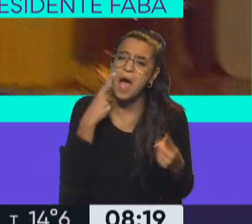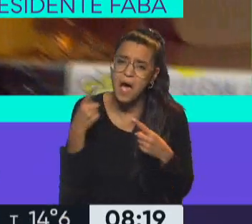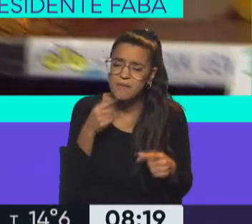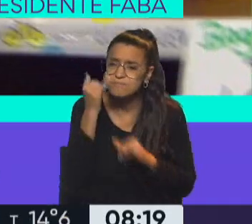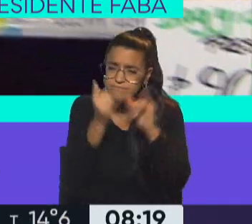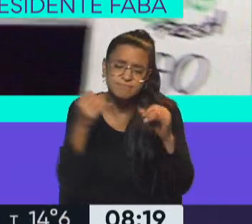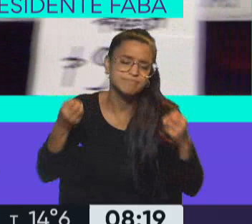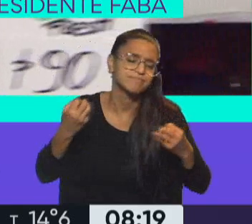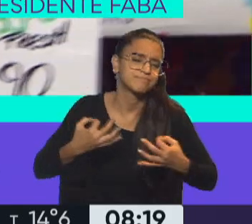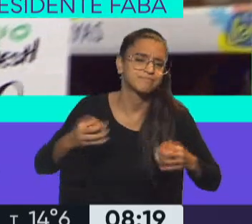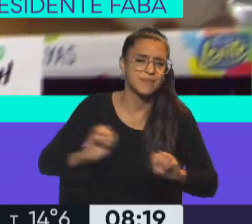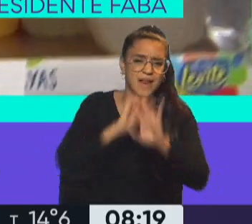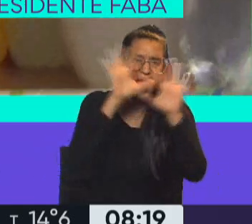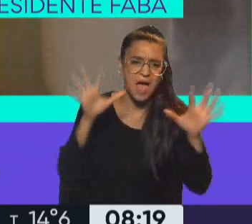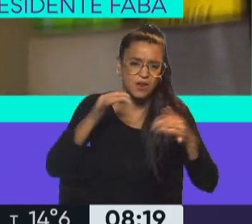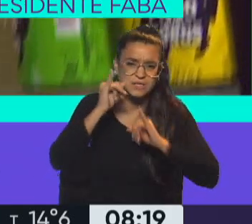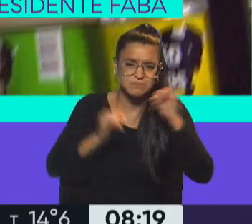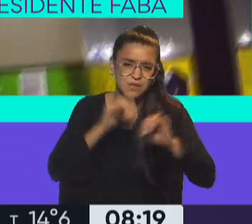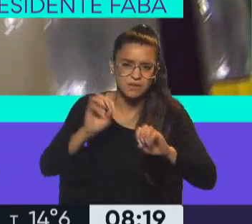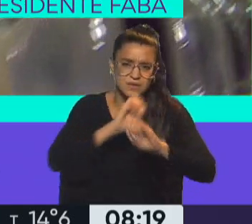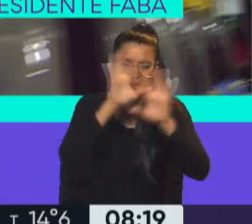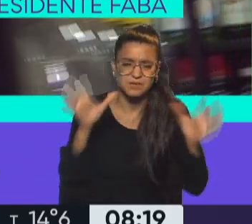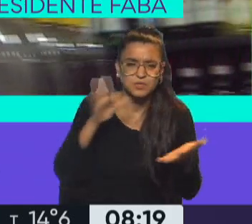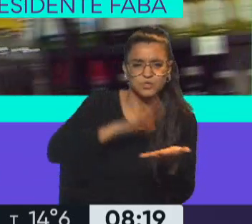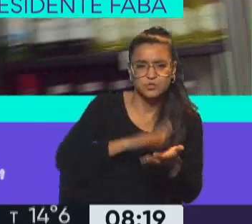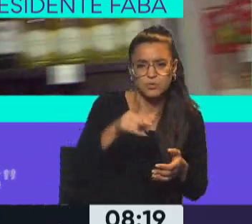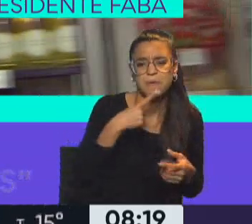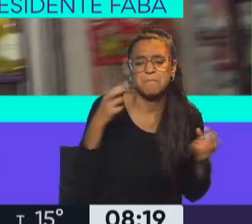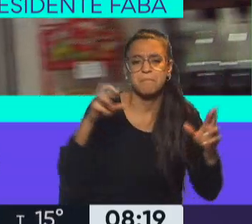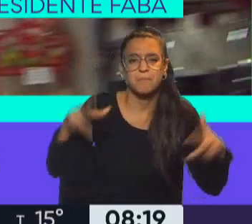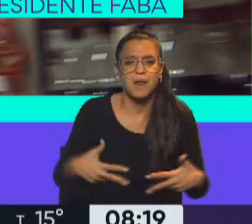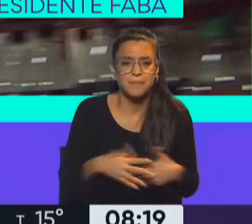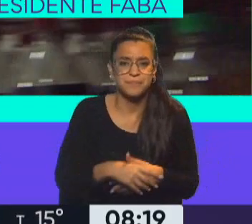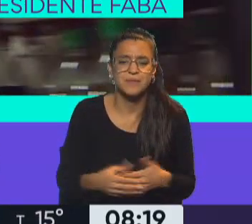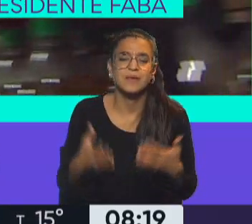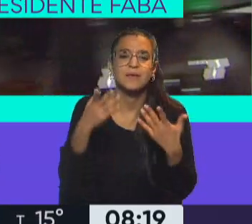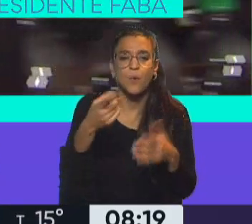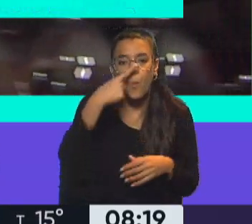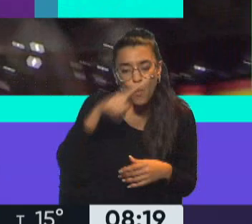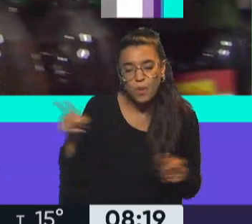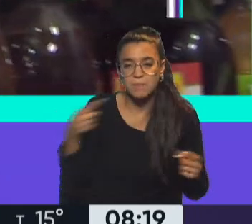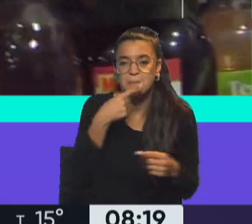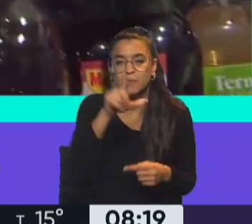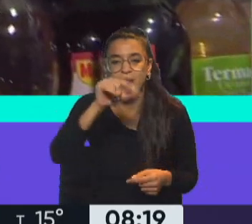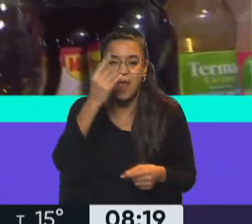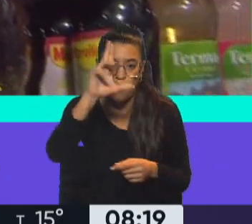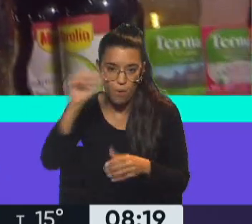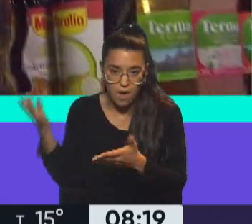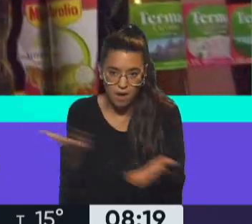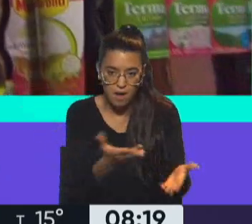dice y lo que acaba de explicar lo que sucedió justamente con algunos de estos programas lo dejamos en el cierre la entrevista con laura mayor y laurita